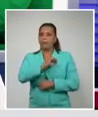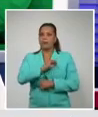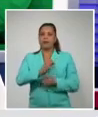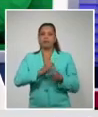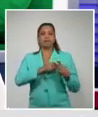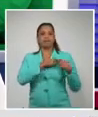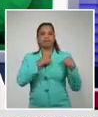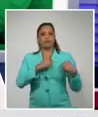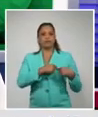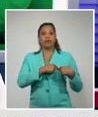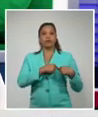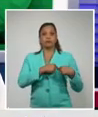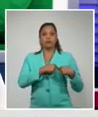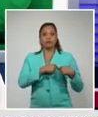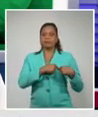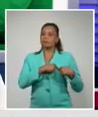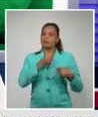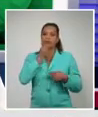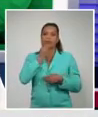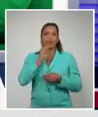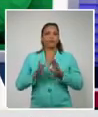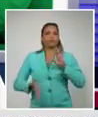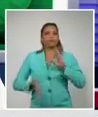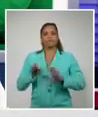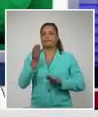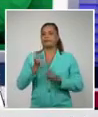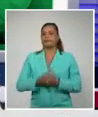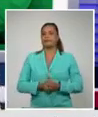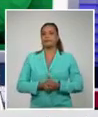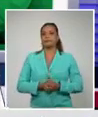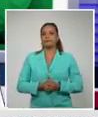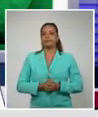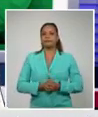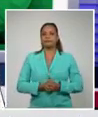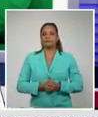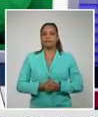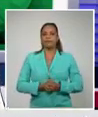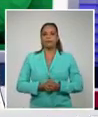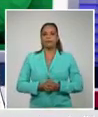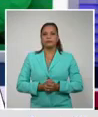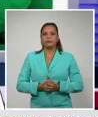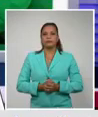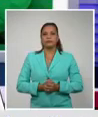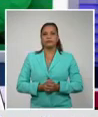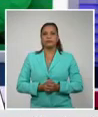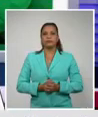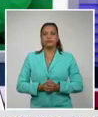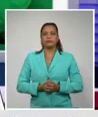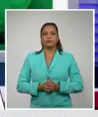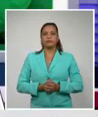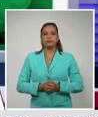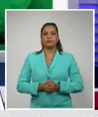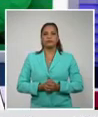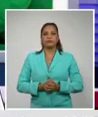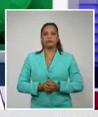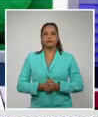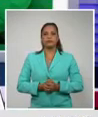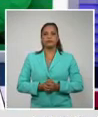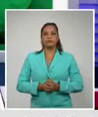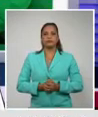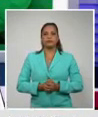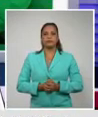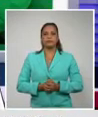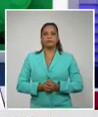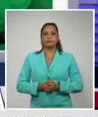cardiorrespiratoria de la cual tampoco fue posible su reanimación mediante las maniobras que se aplicaron.